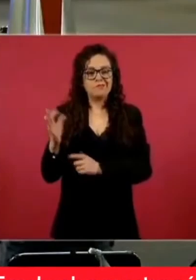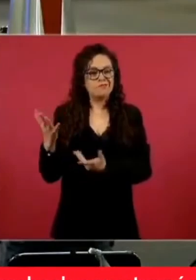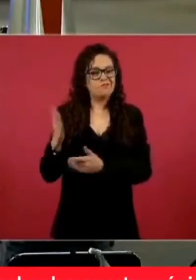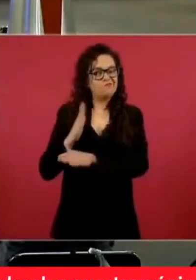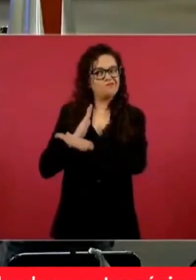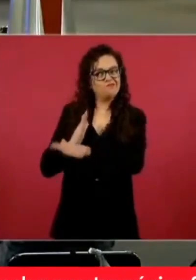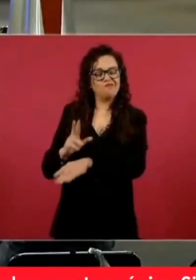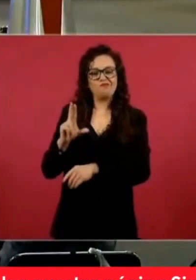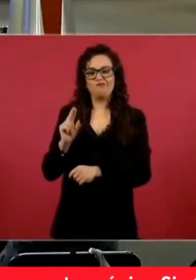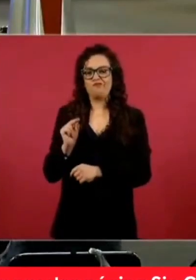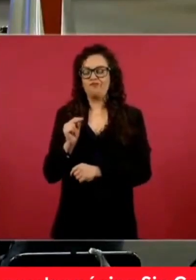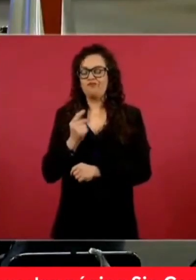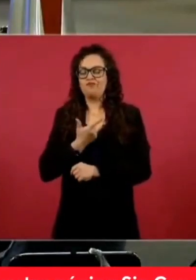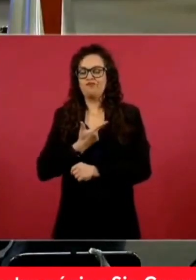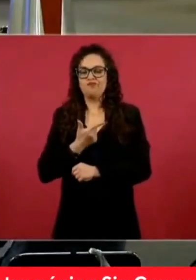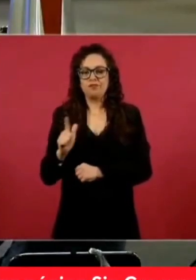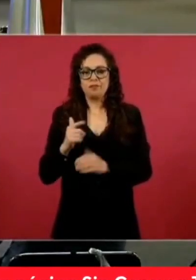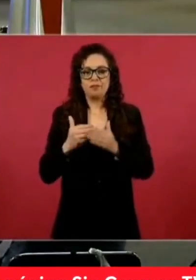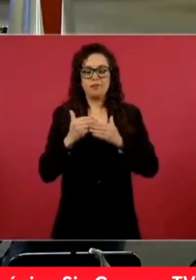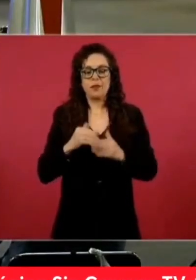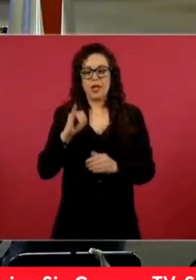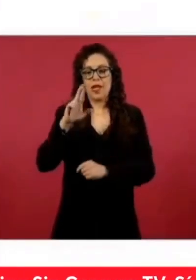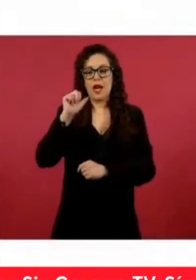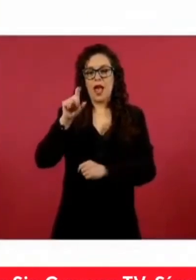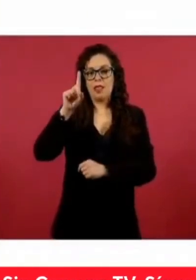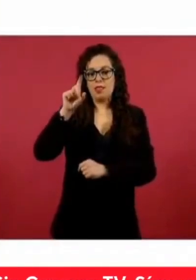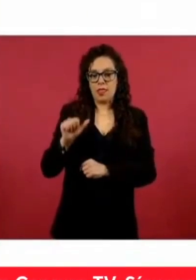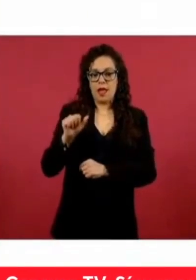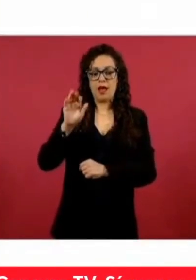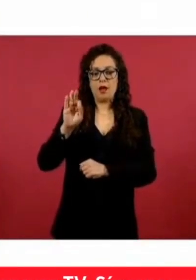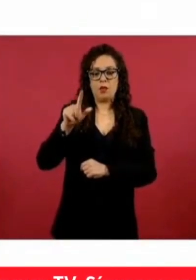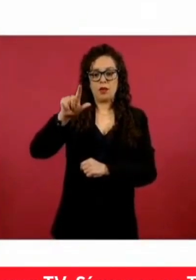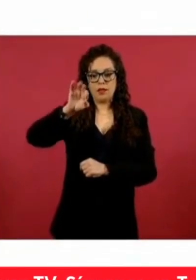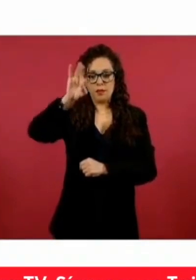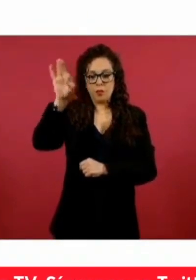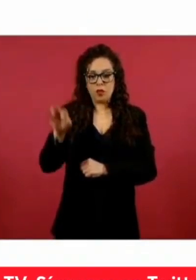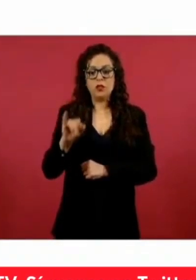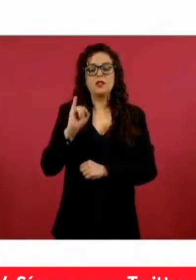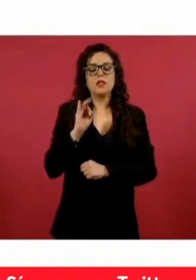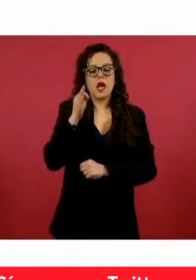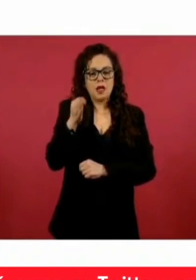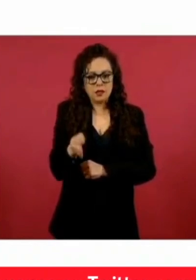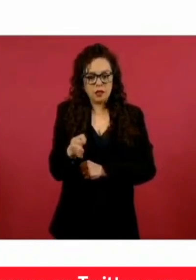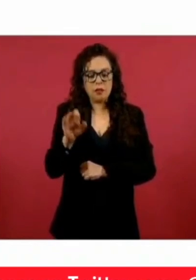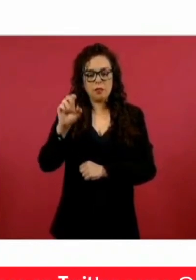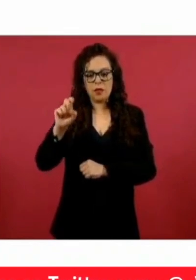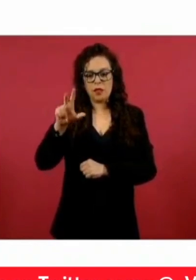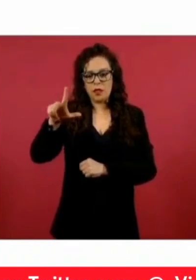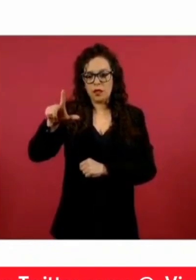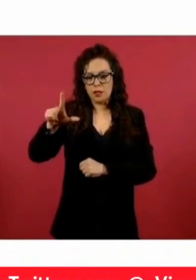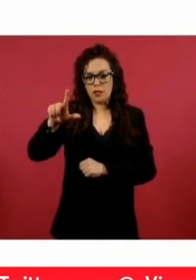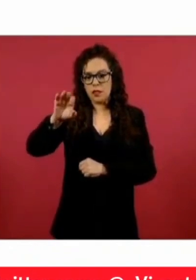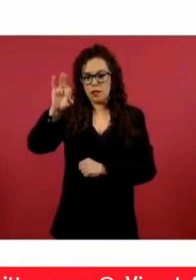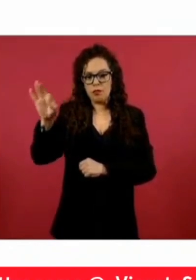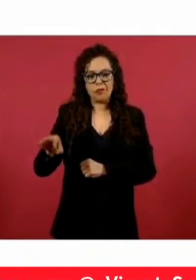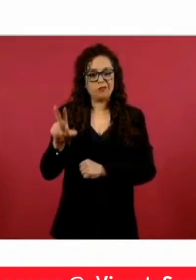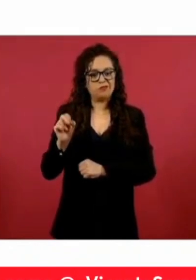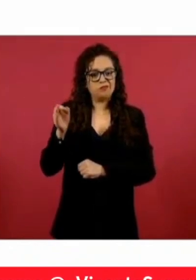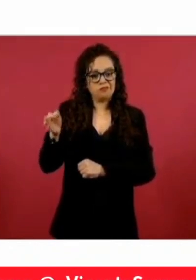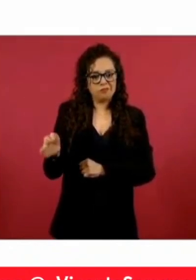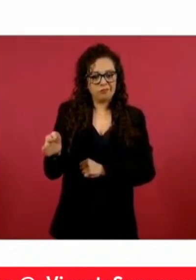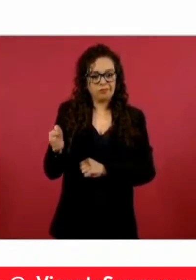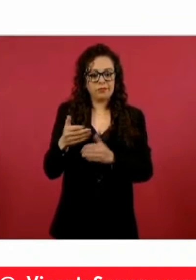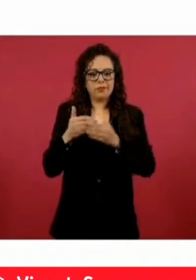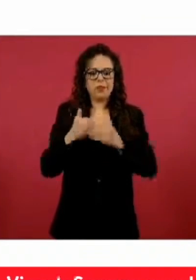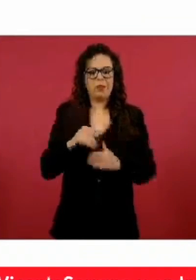rechazo. Simon Harris de Irlanda, el 47% de aceptación y el 37% de rechazo.